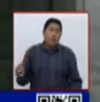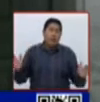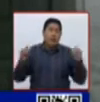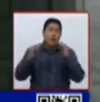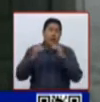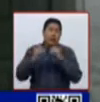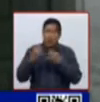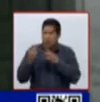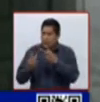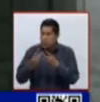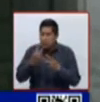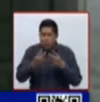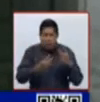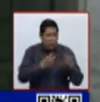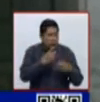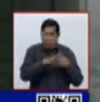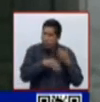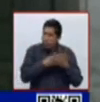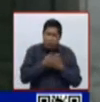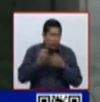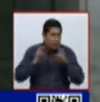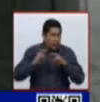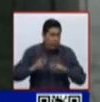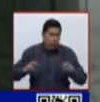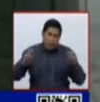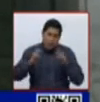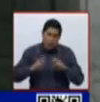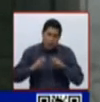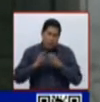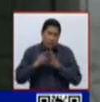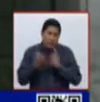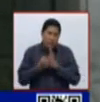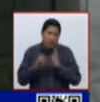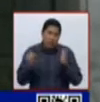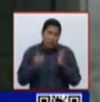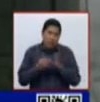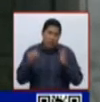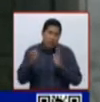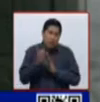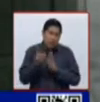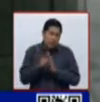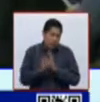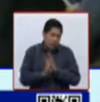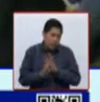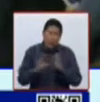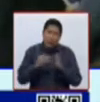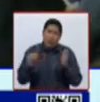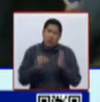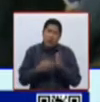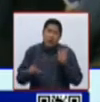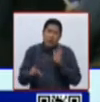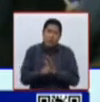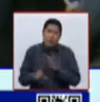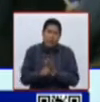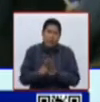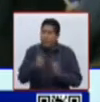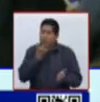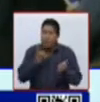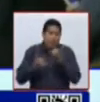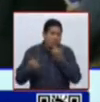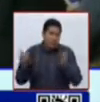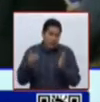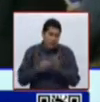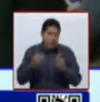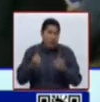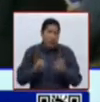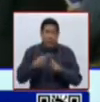a todos los implicados en la investigación por resoluciones contrarias a la Constitución y las leyes, el delito que se le imputa a